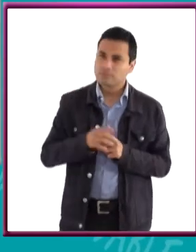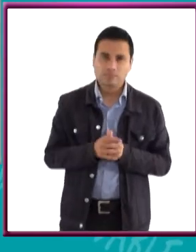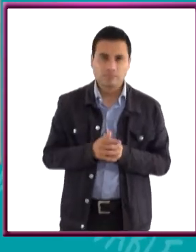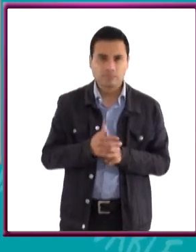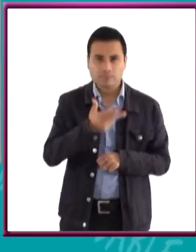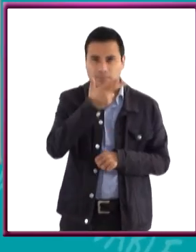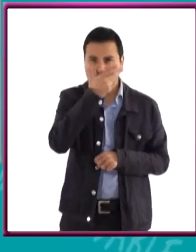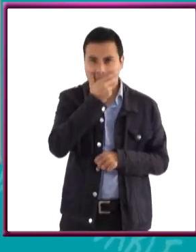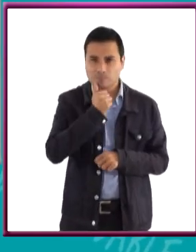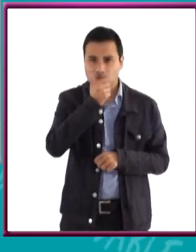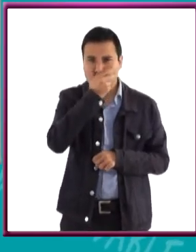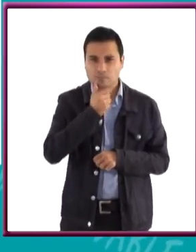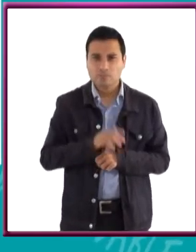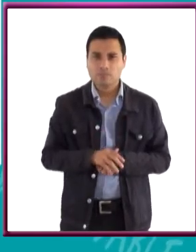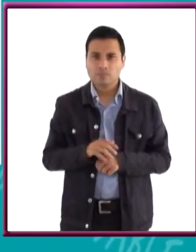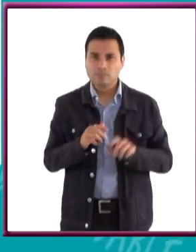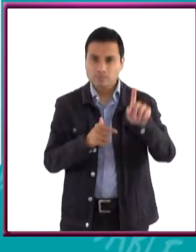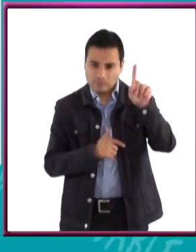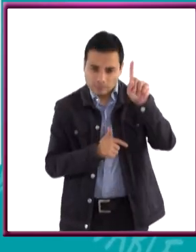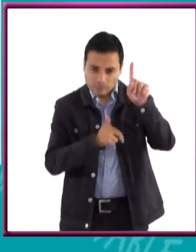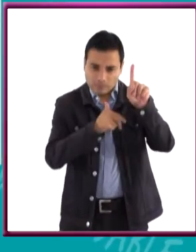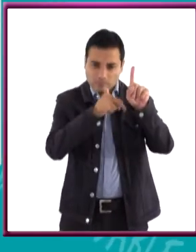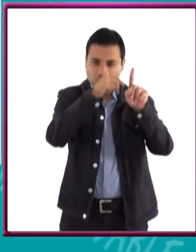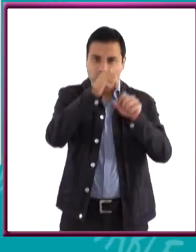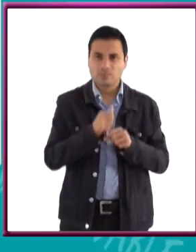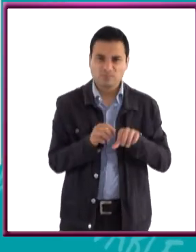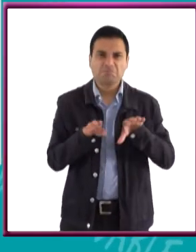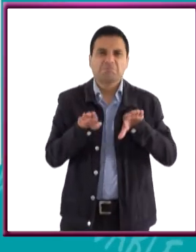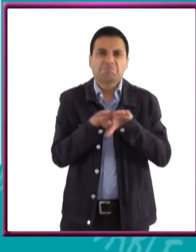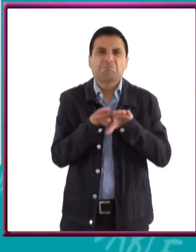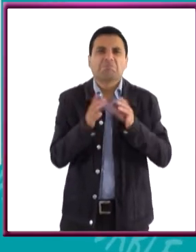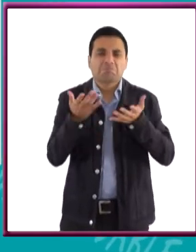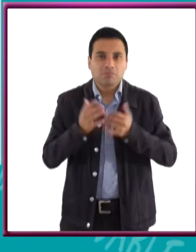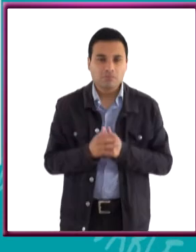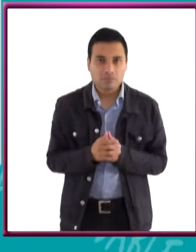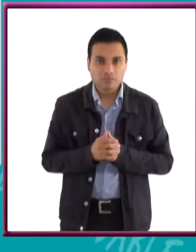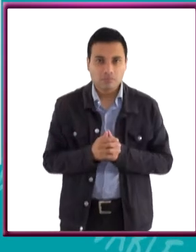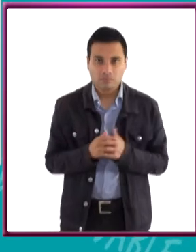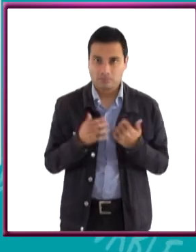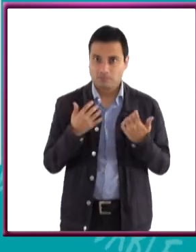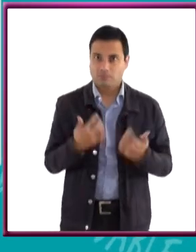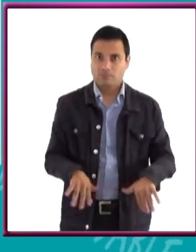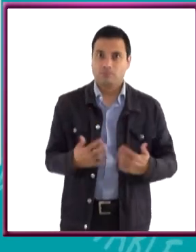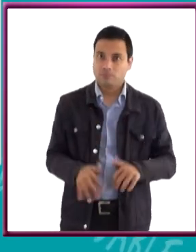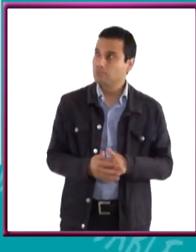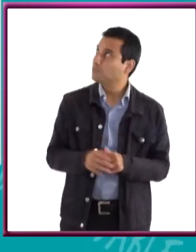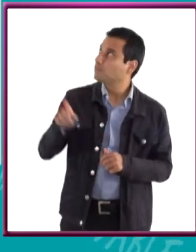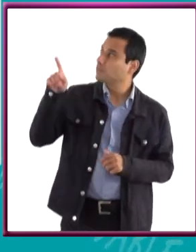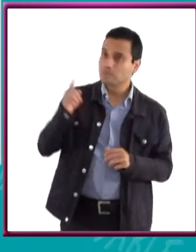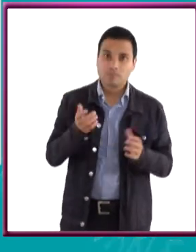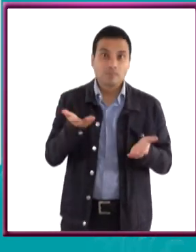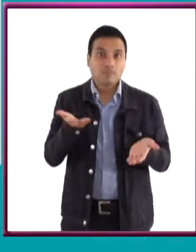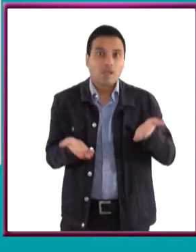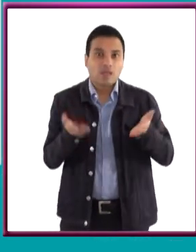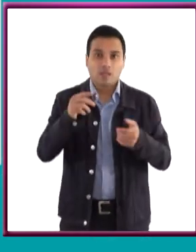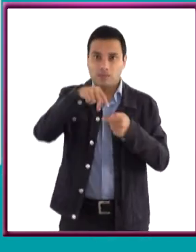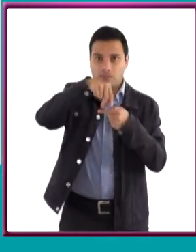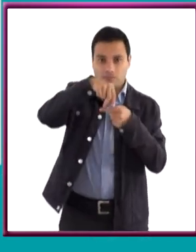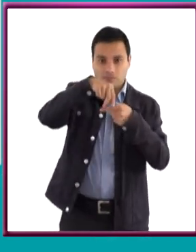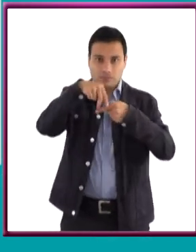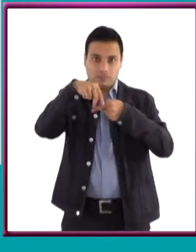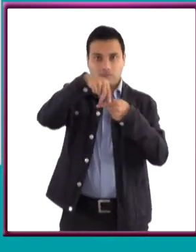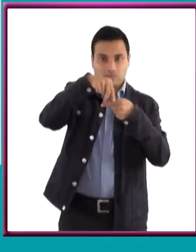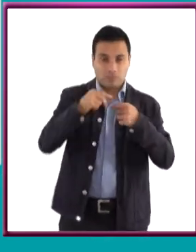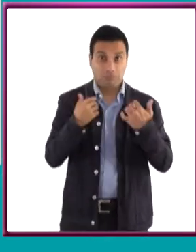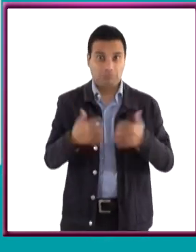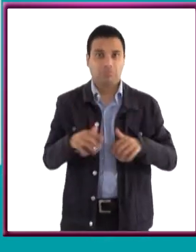necesita para que este hombre se sostenga en lo alto de la escalera? Muestra muchísima destreza para equilibrar su posición y